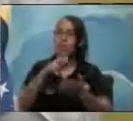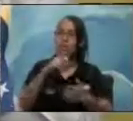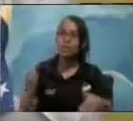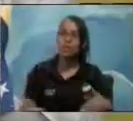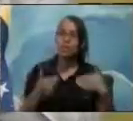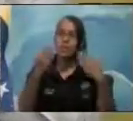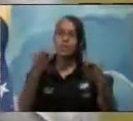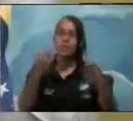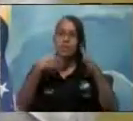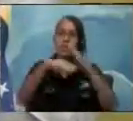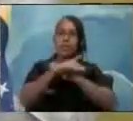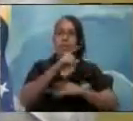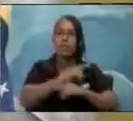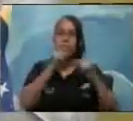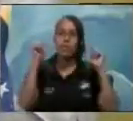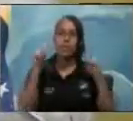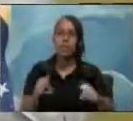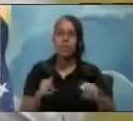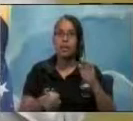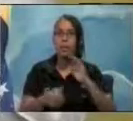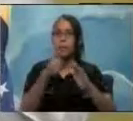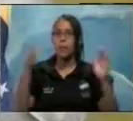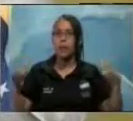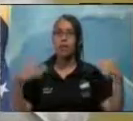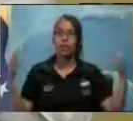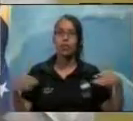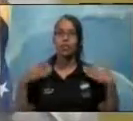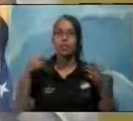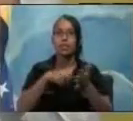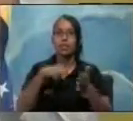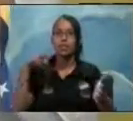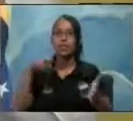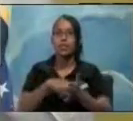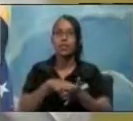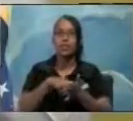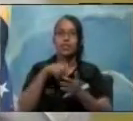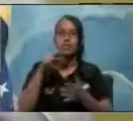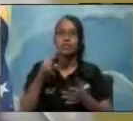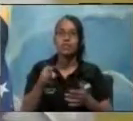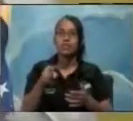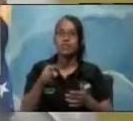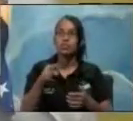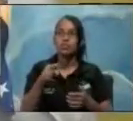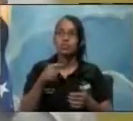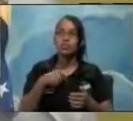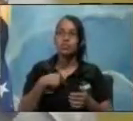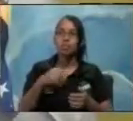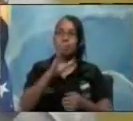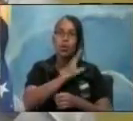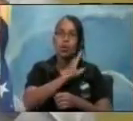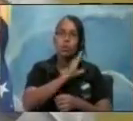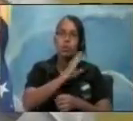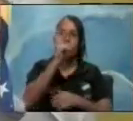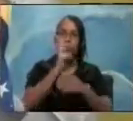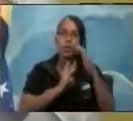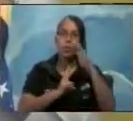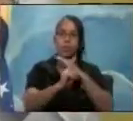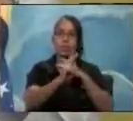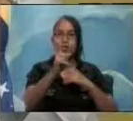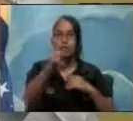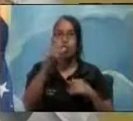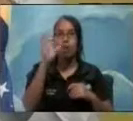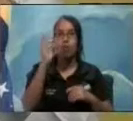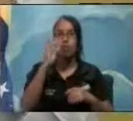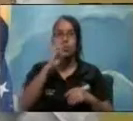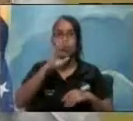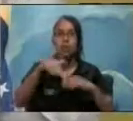muleta y se va a ir de aquí más contenta que el cojo de la hermosa. Me corresponden los versículos 6